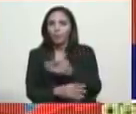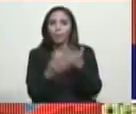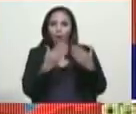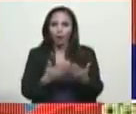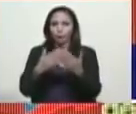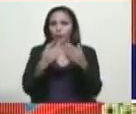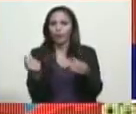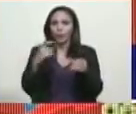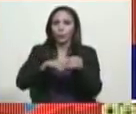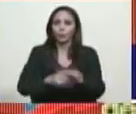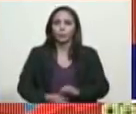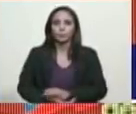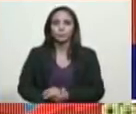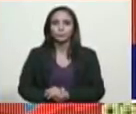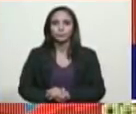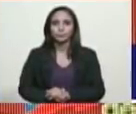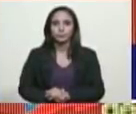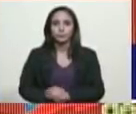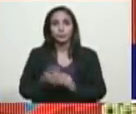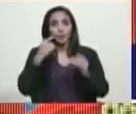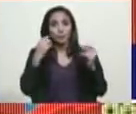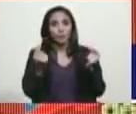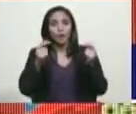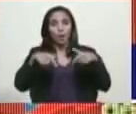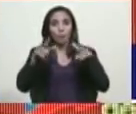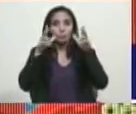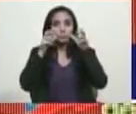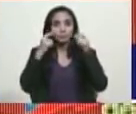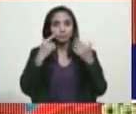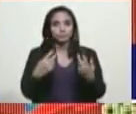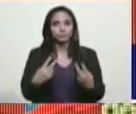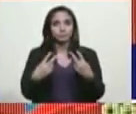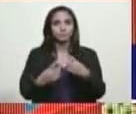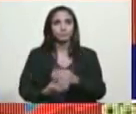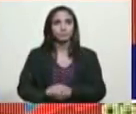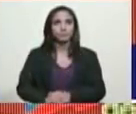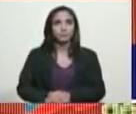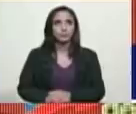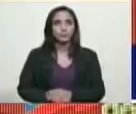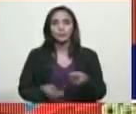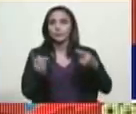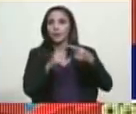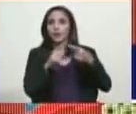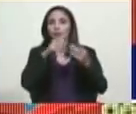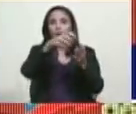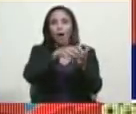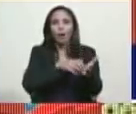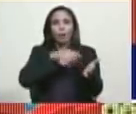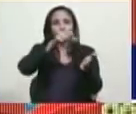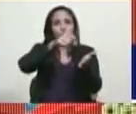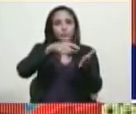estudiar. Misión Riva, alerta, oído. En el motor agroalimentario,